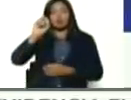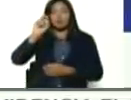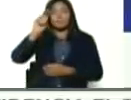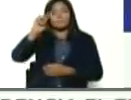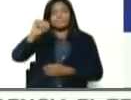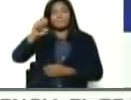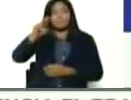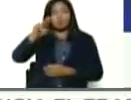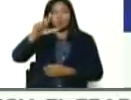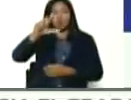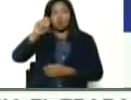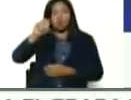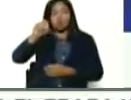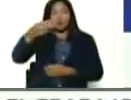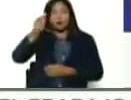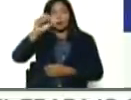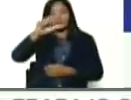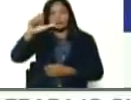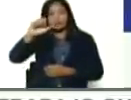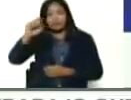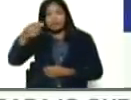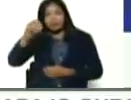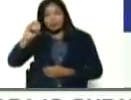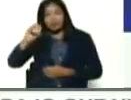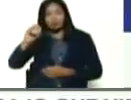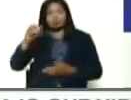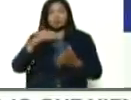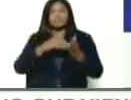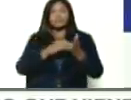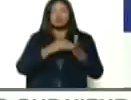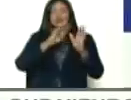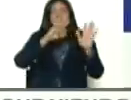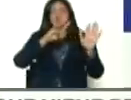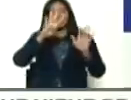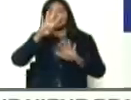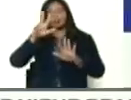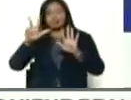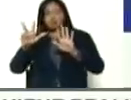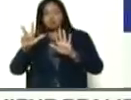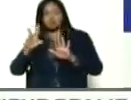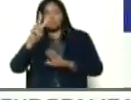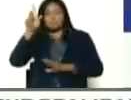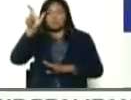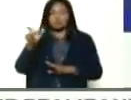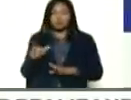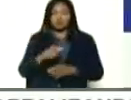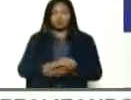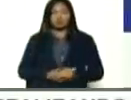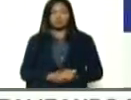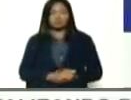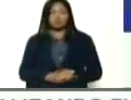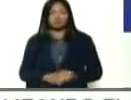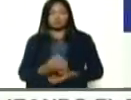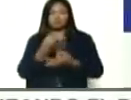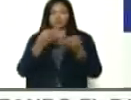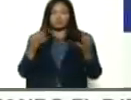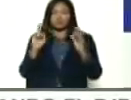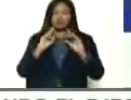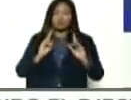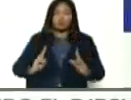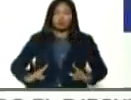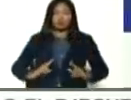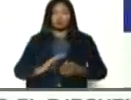en 1948 gran venezolano excelente ser humano